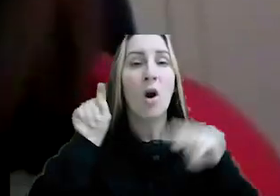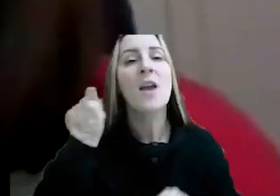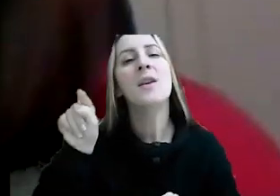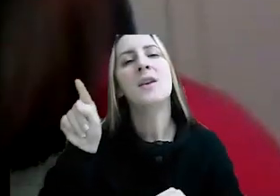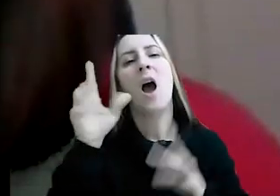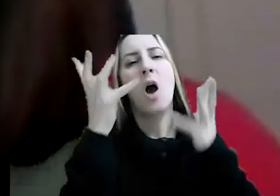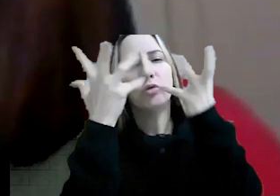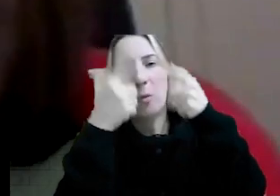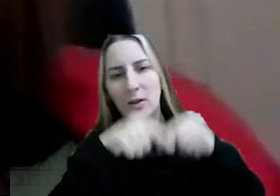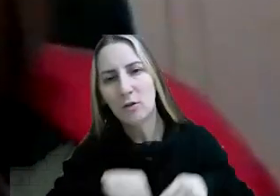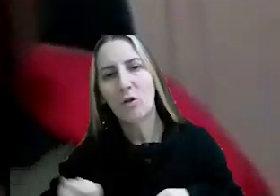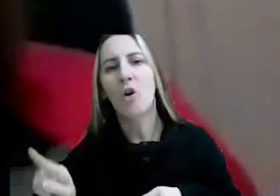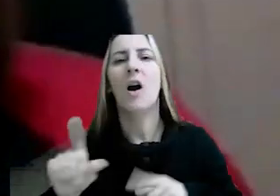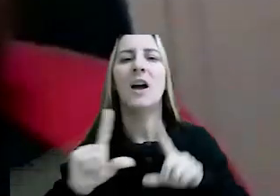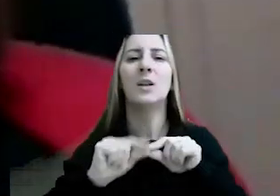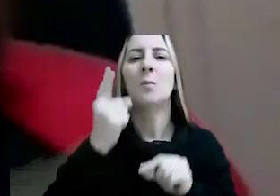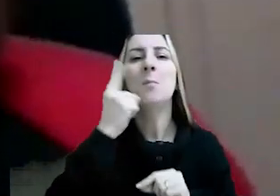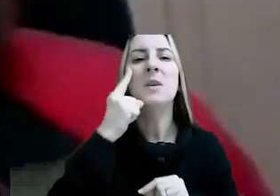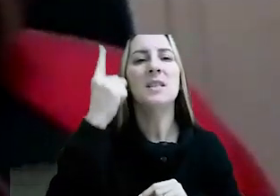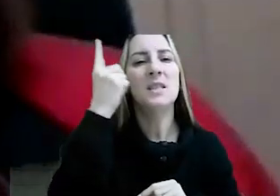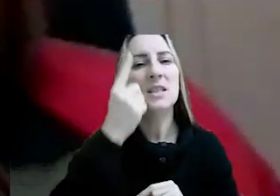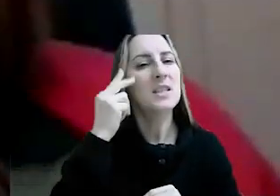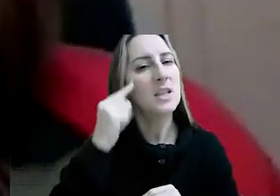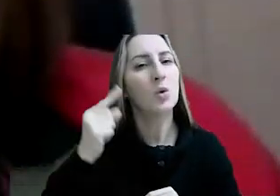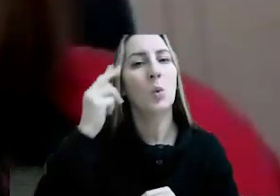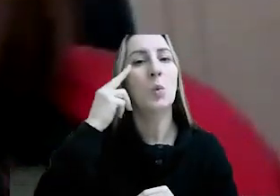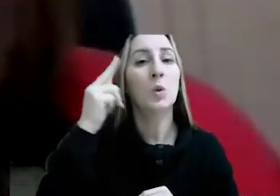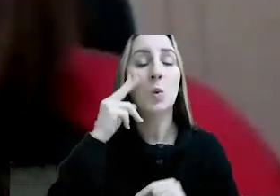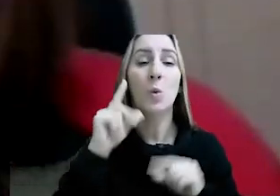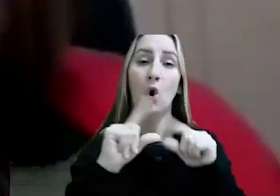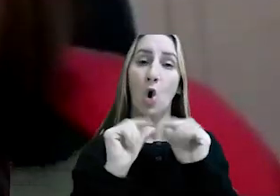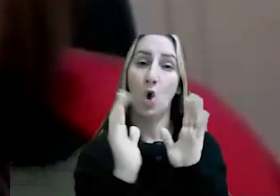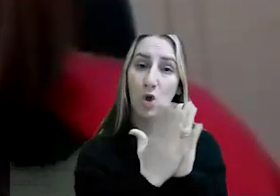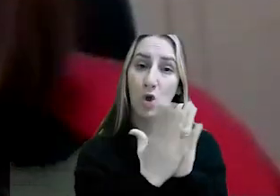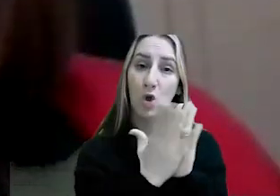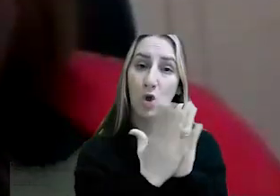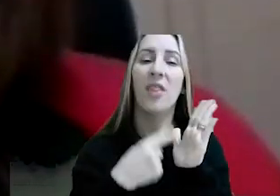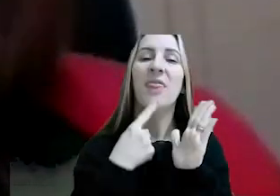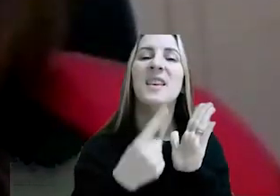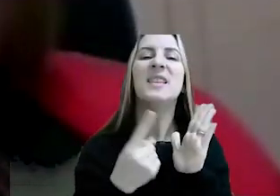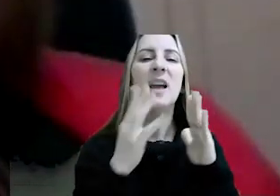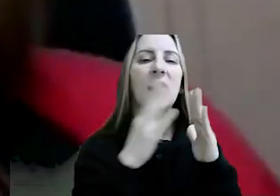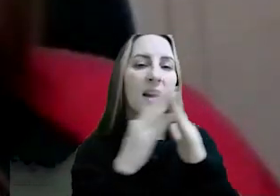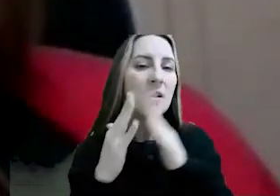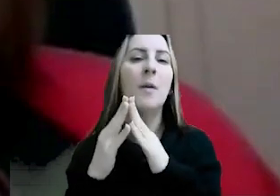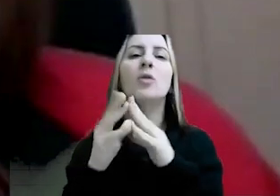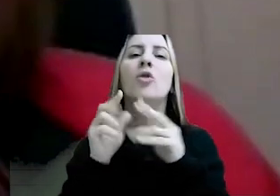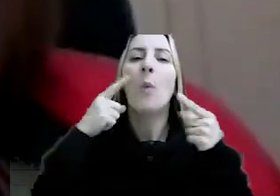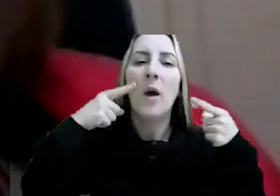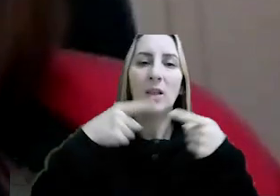artículo 1199 del código que se refiere a inmuebles destino turismo.